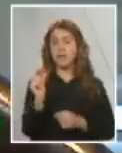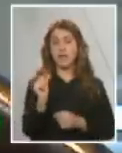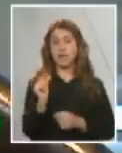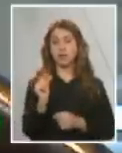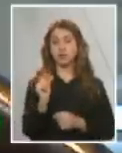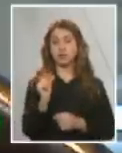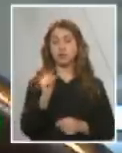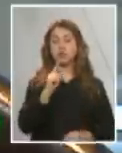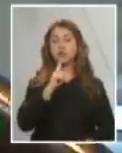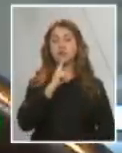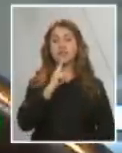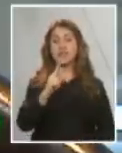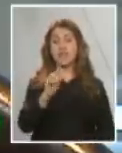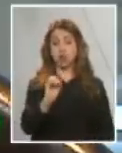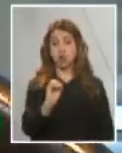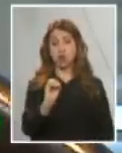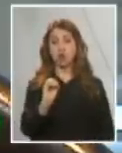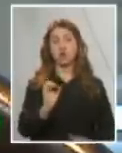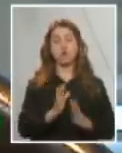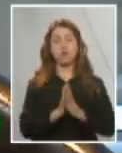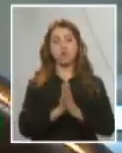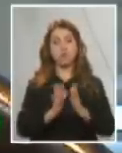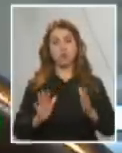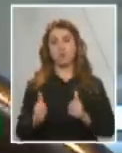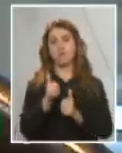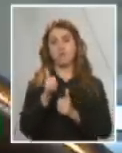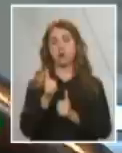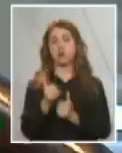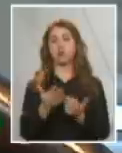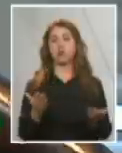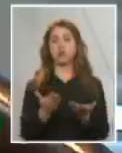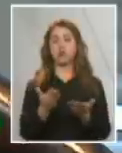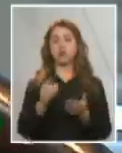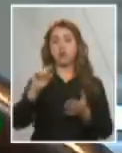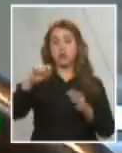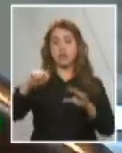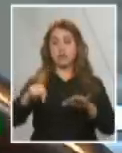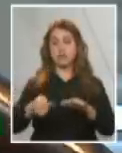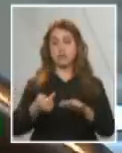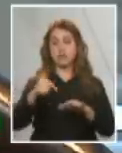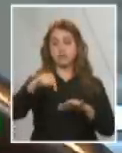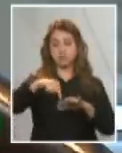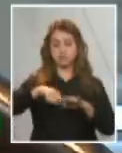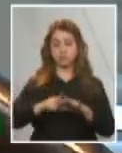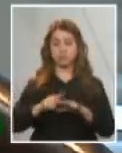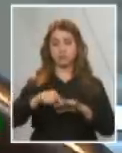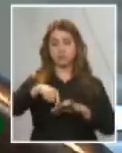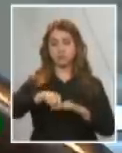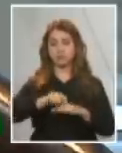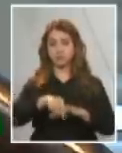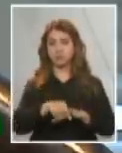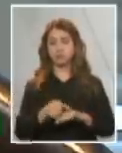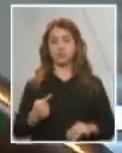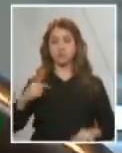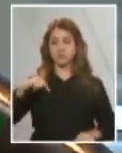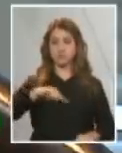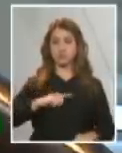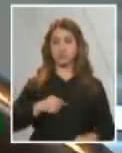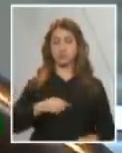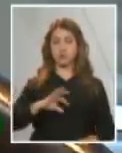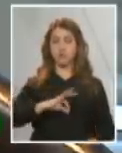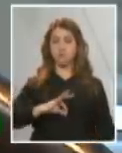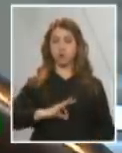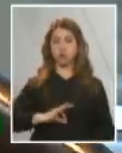los terapeutas ocupacionales, son los geniales en esto, como un crochet con un lazo que te permite abrocharte solo los botones. O